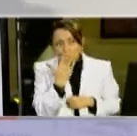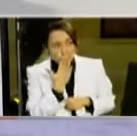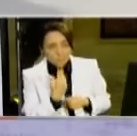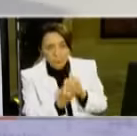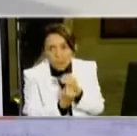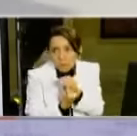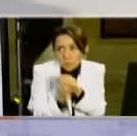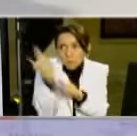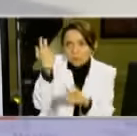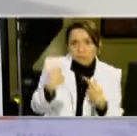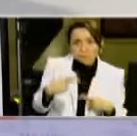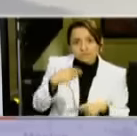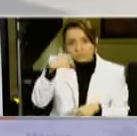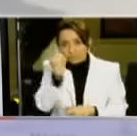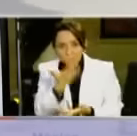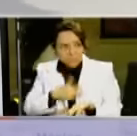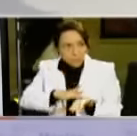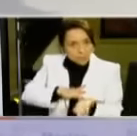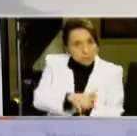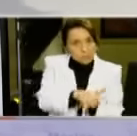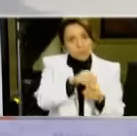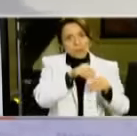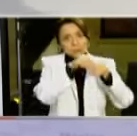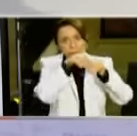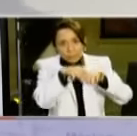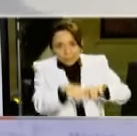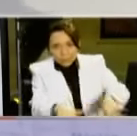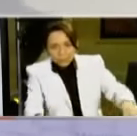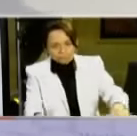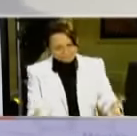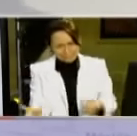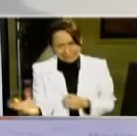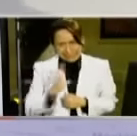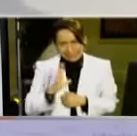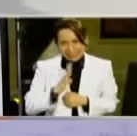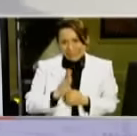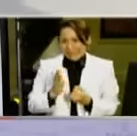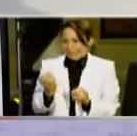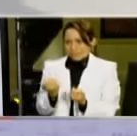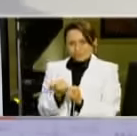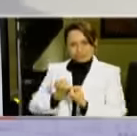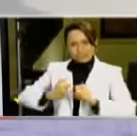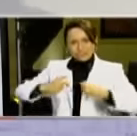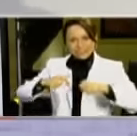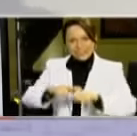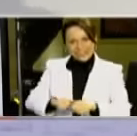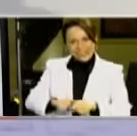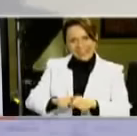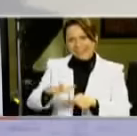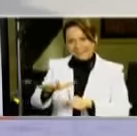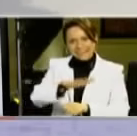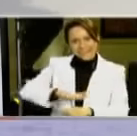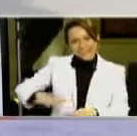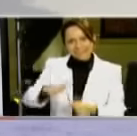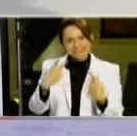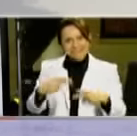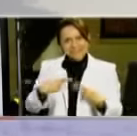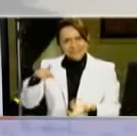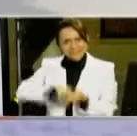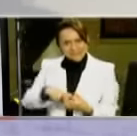de peso e influencia, como lo es, por ejemplo, la sociedad civil organizada, presente de manera creciente en la escena